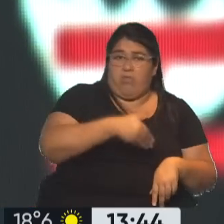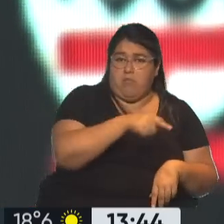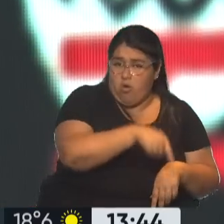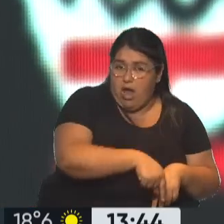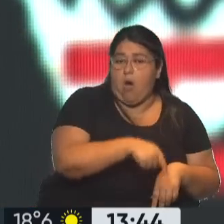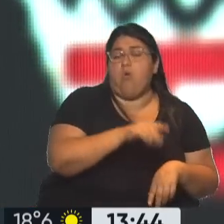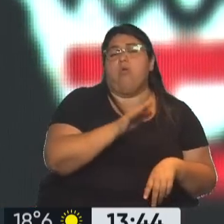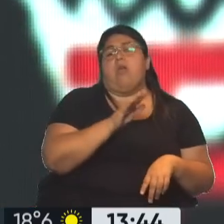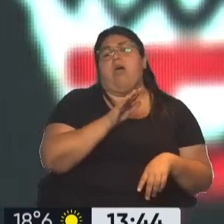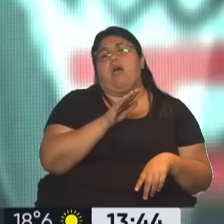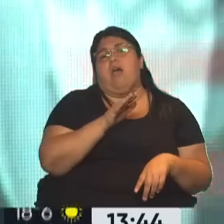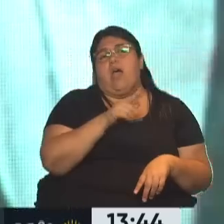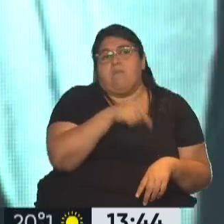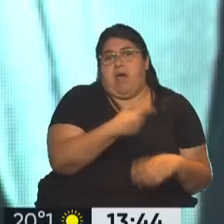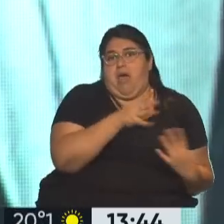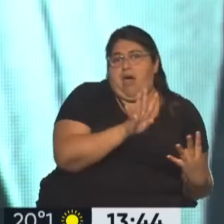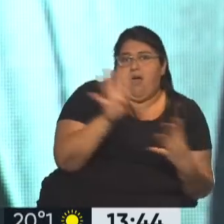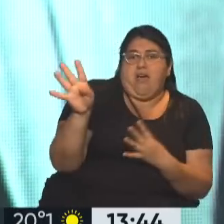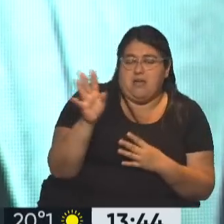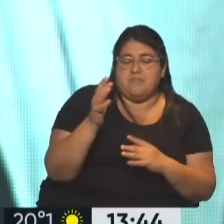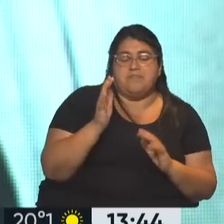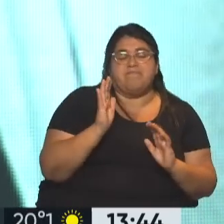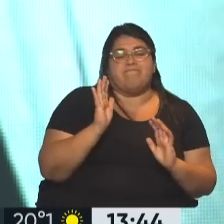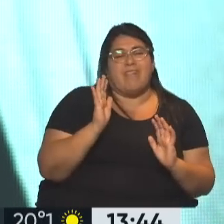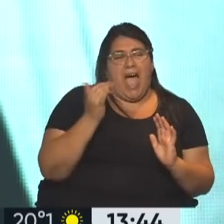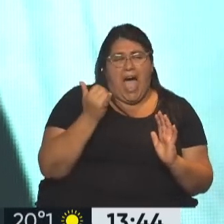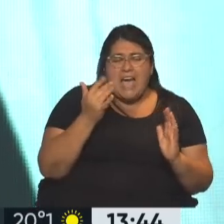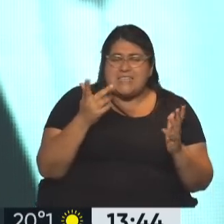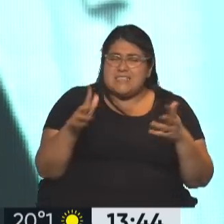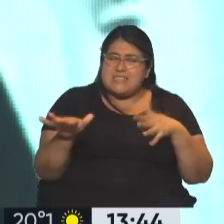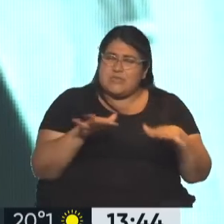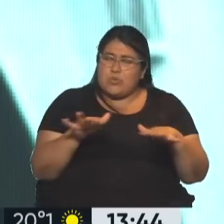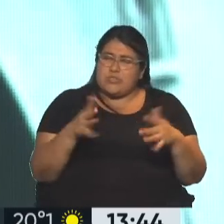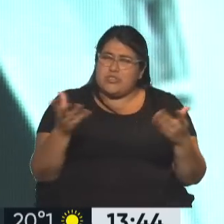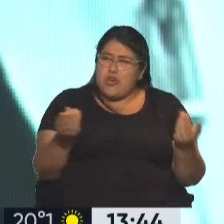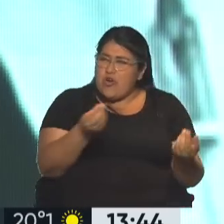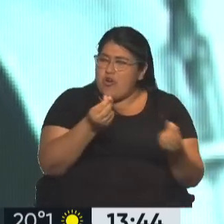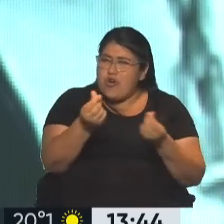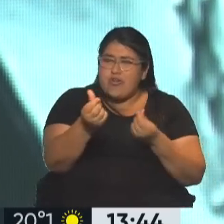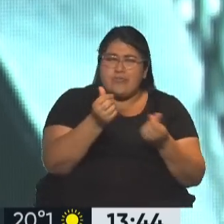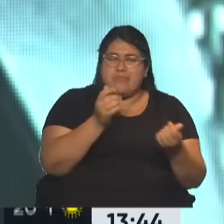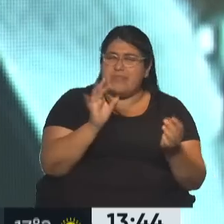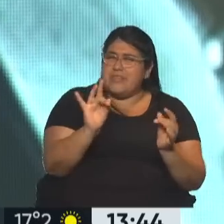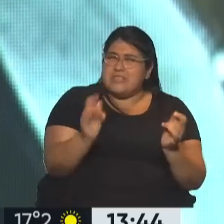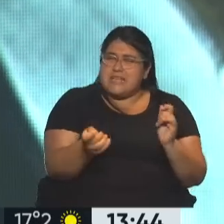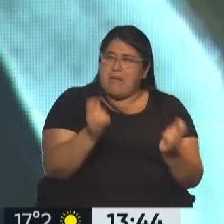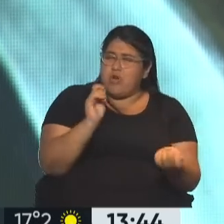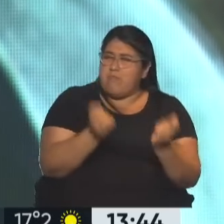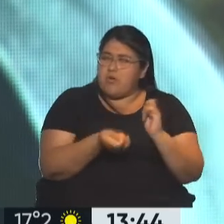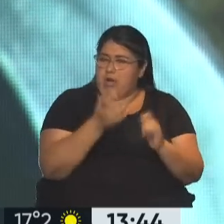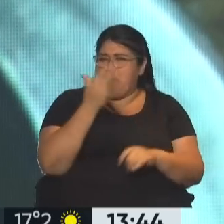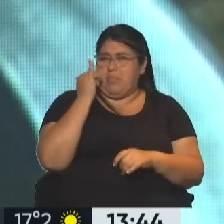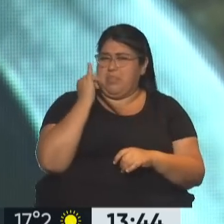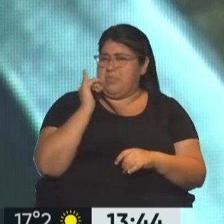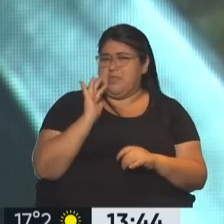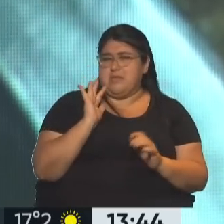en previsión de esta nueva ofensiva están demorados. Es decir, hay una situación de empantanamiento compleja. No sé si es necesariamente